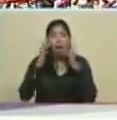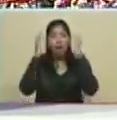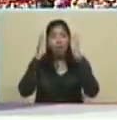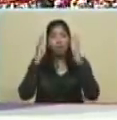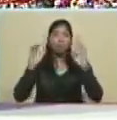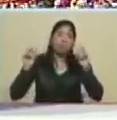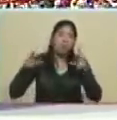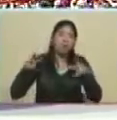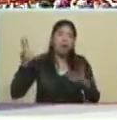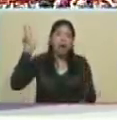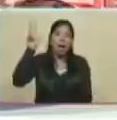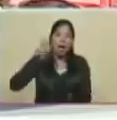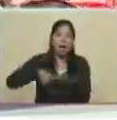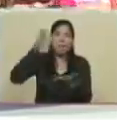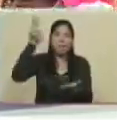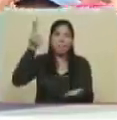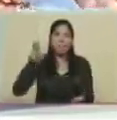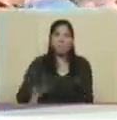Aprobado, pues.